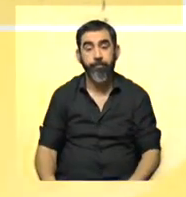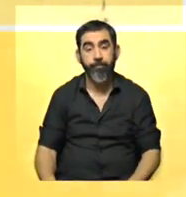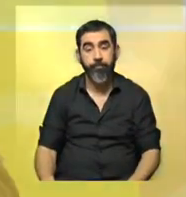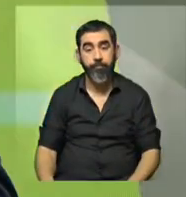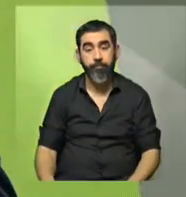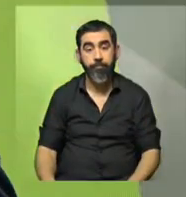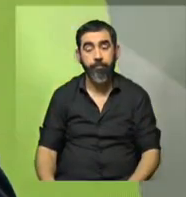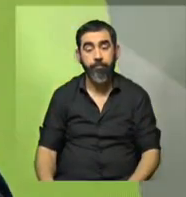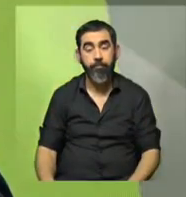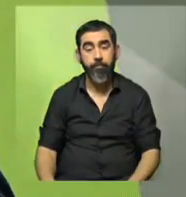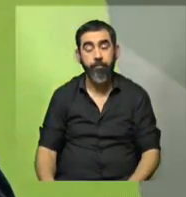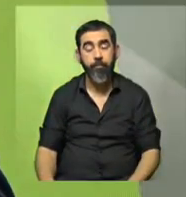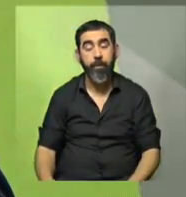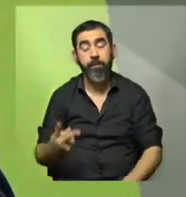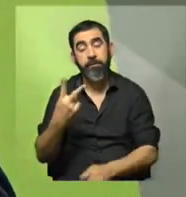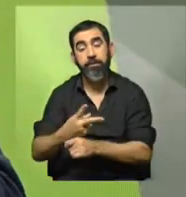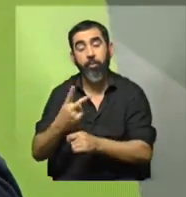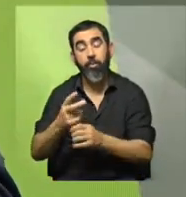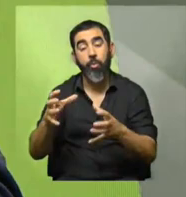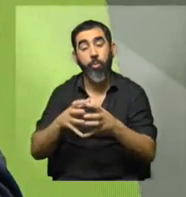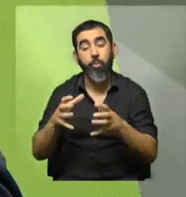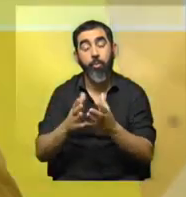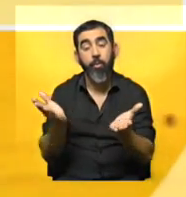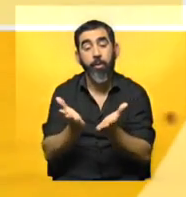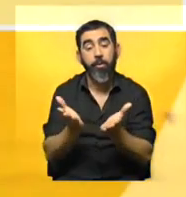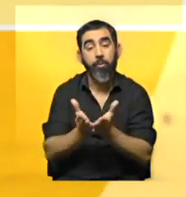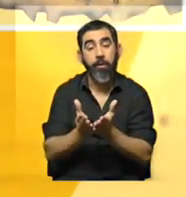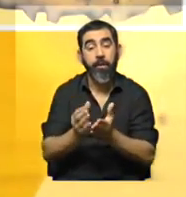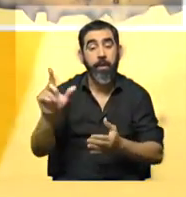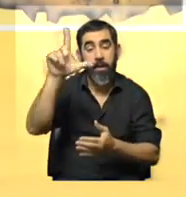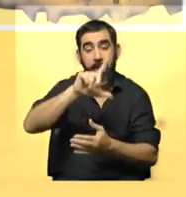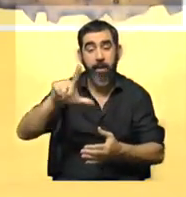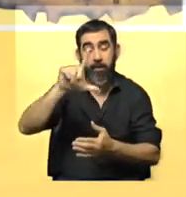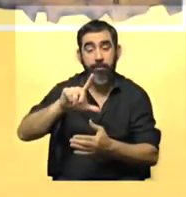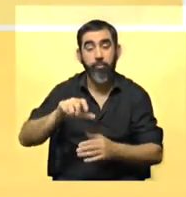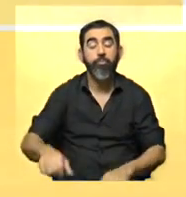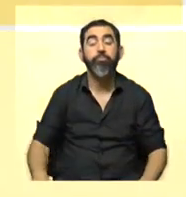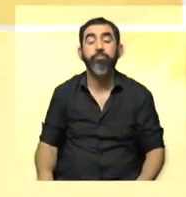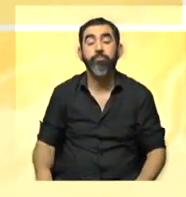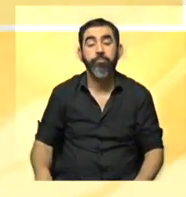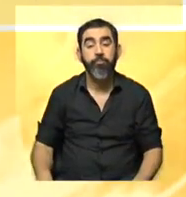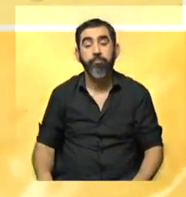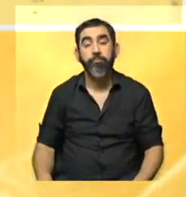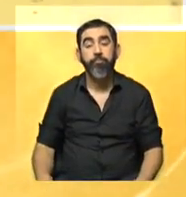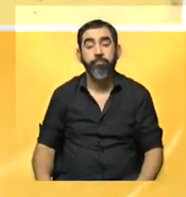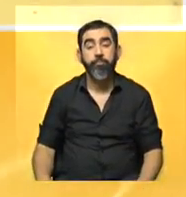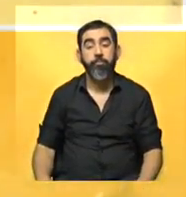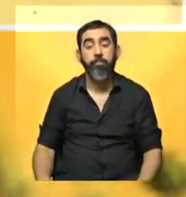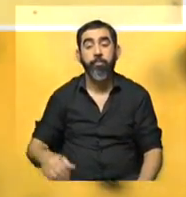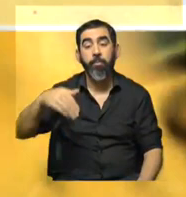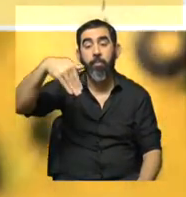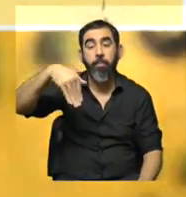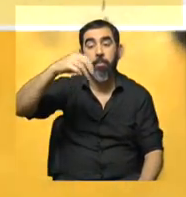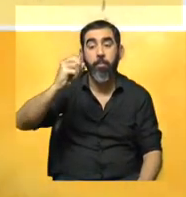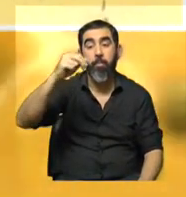la categoría número 2. Que son grupos de estudiantes de secundaria y bachillerato que trabajan en el crecimiento de un monocristal.